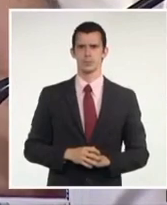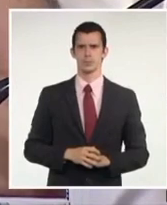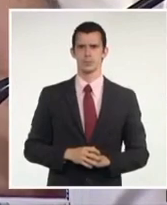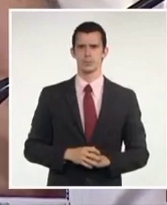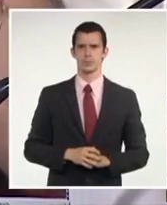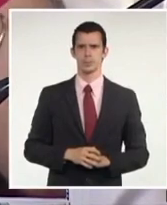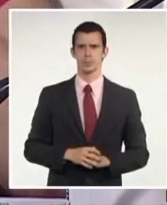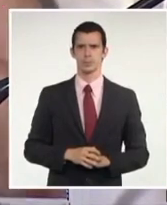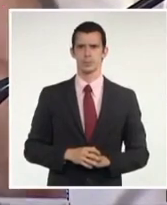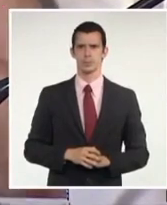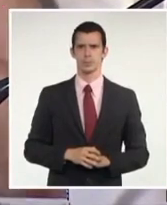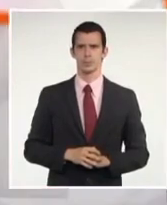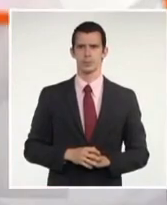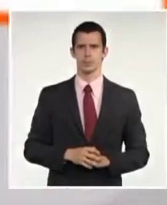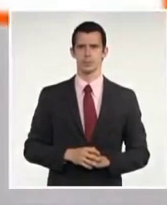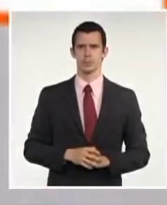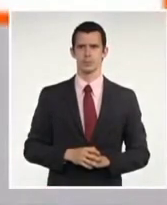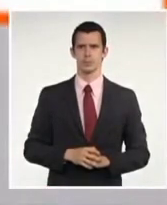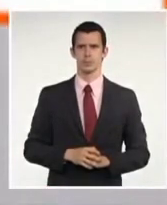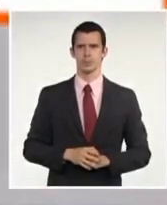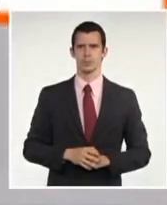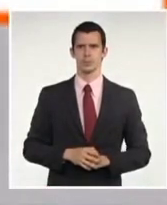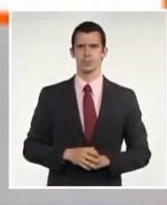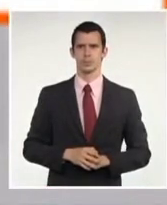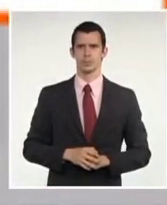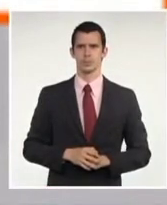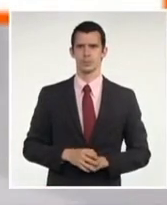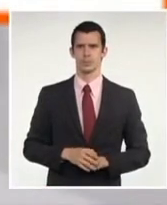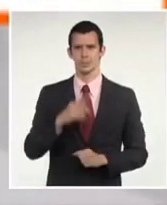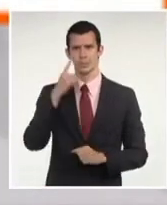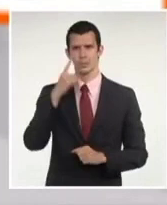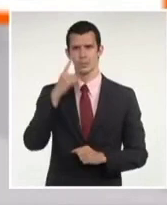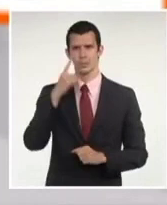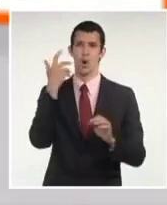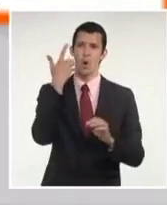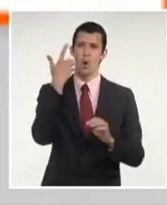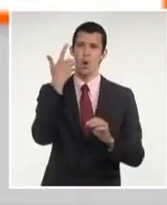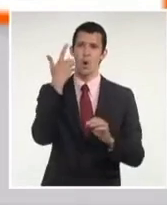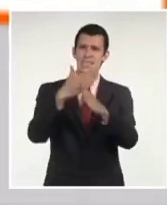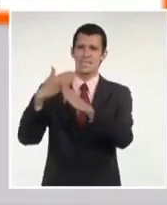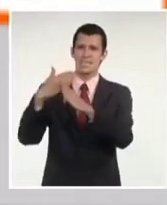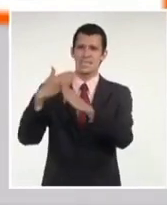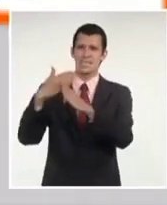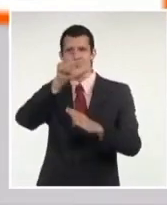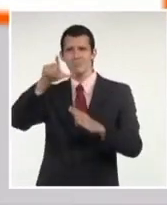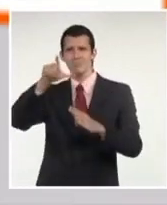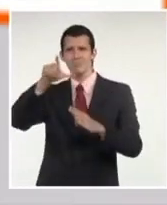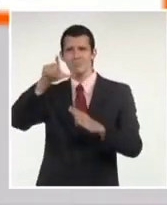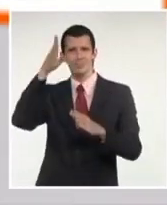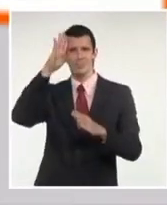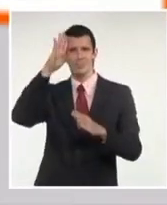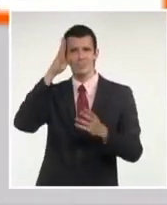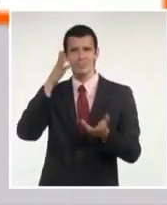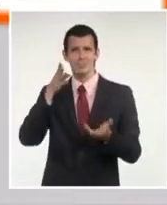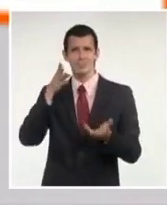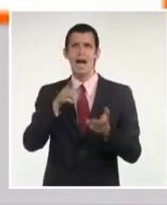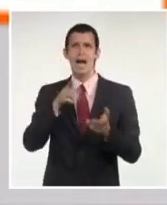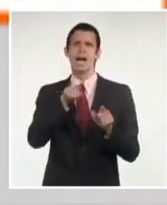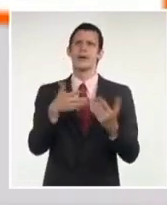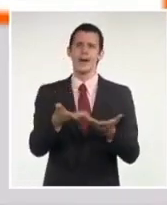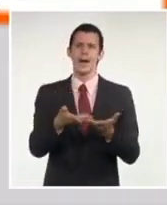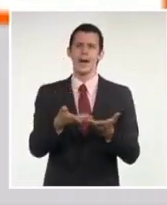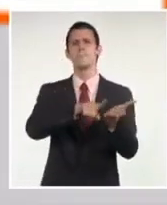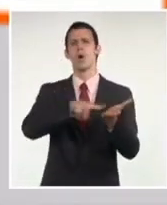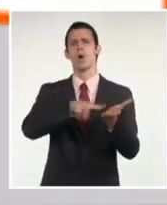que ven las barras con muchos colores, Estas son las provincias cubanas. Y lo primero que uno le llama la atención, yo pienso que quizás no